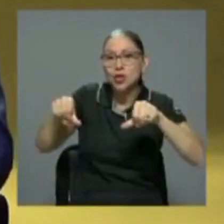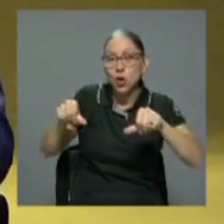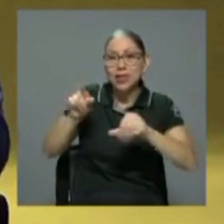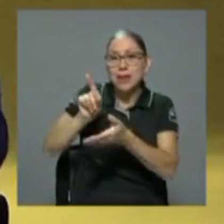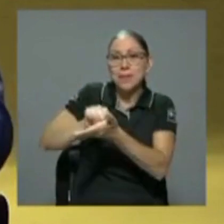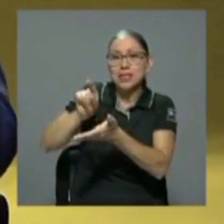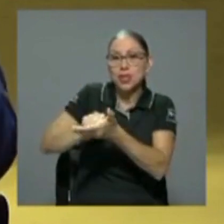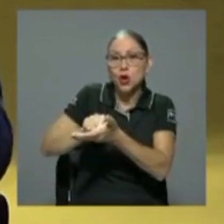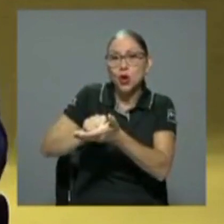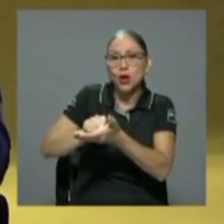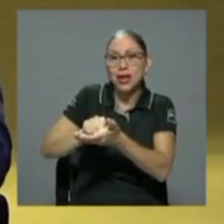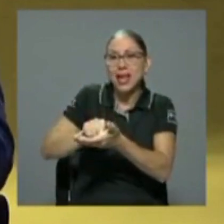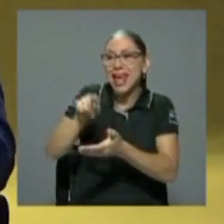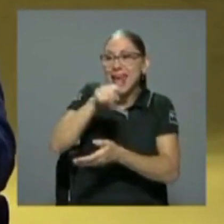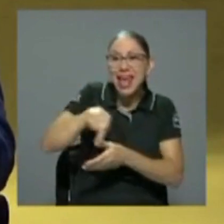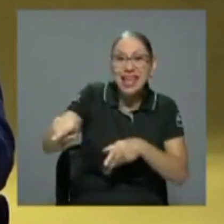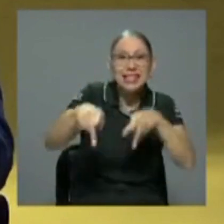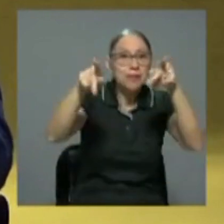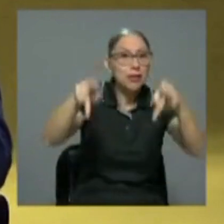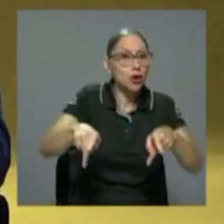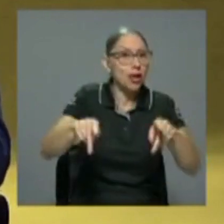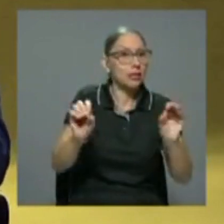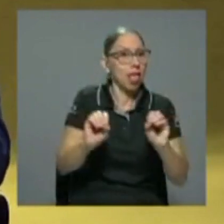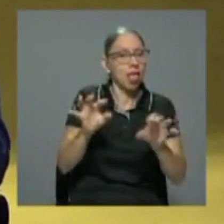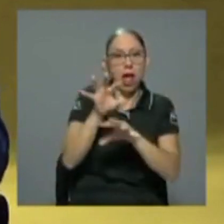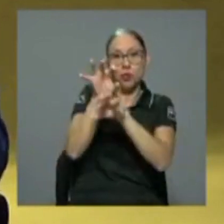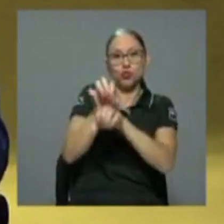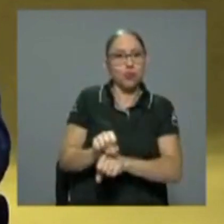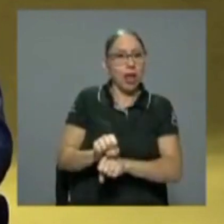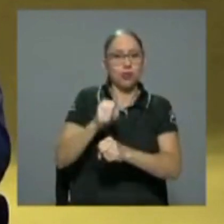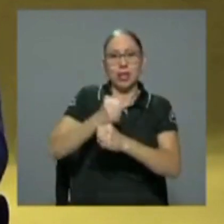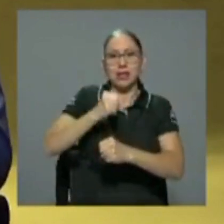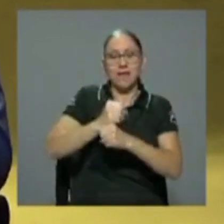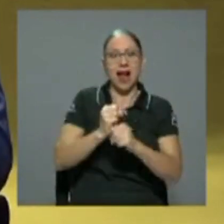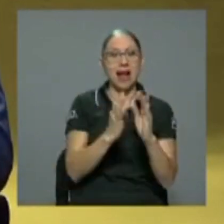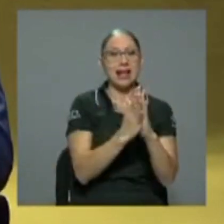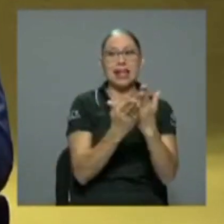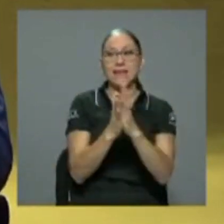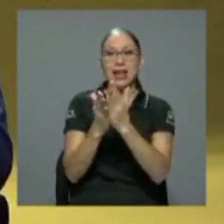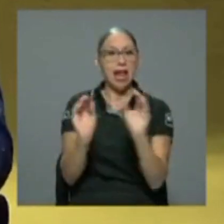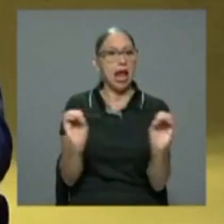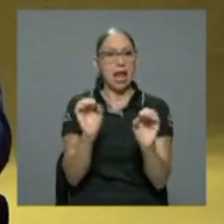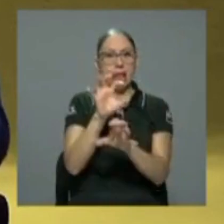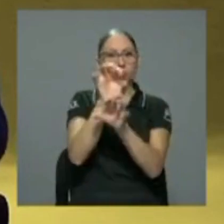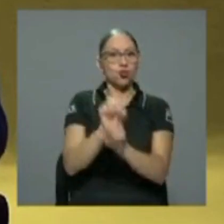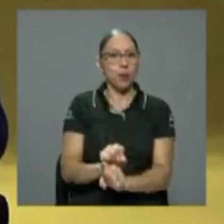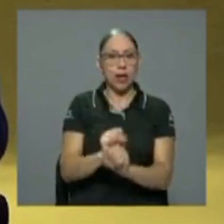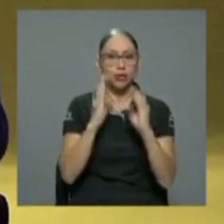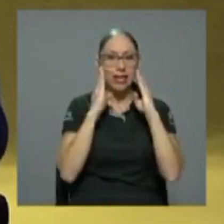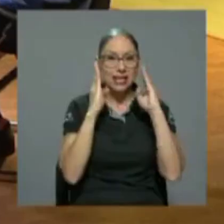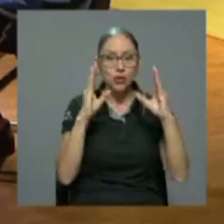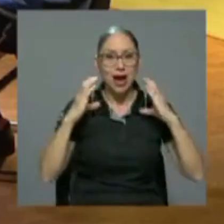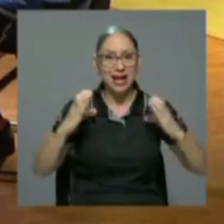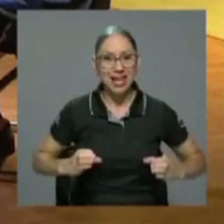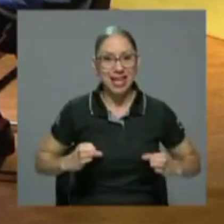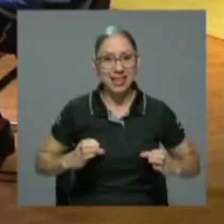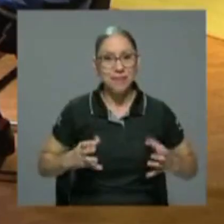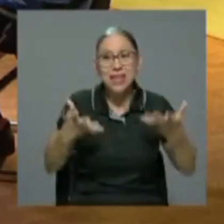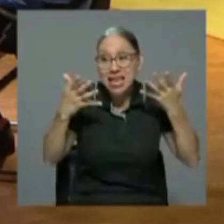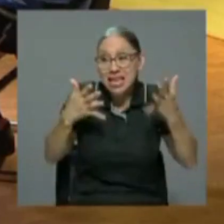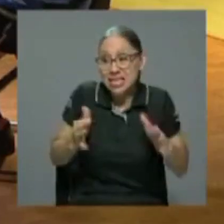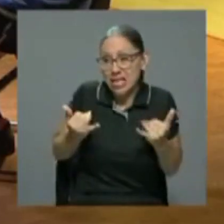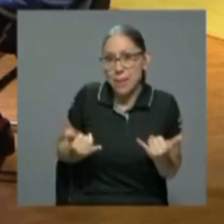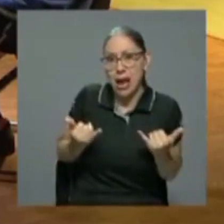CIEDIN, personal que no estaba acostumbrado a trabajar en librería ni en atención al cliente, y ya para este segundo